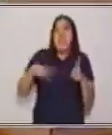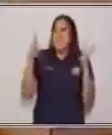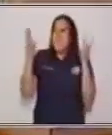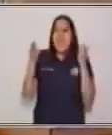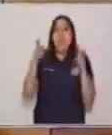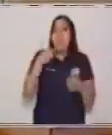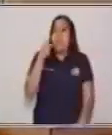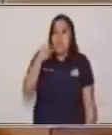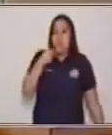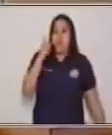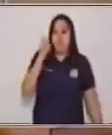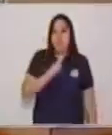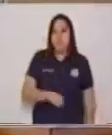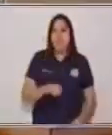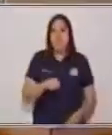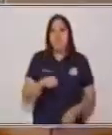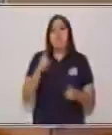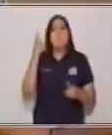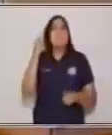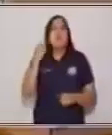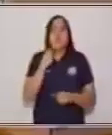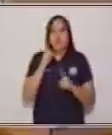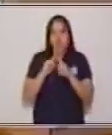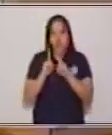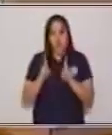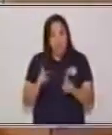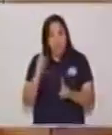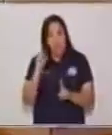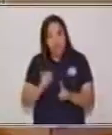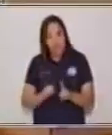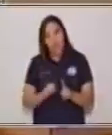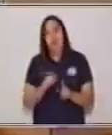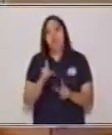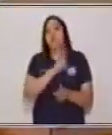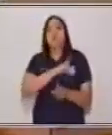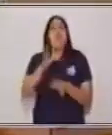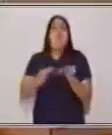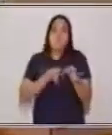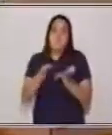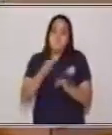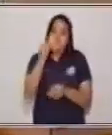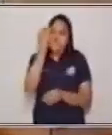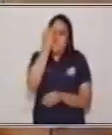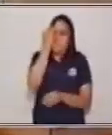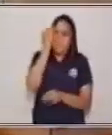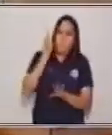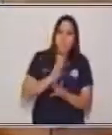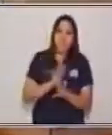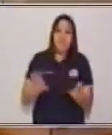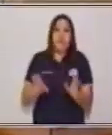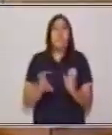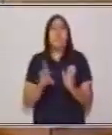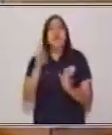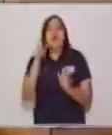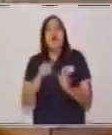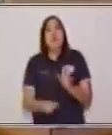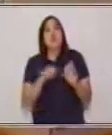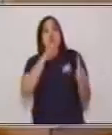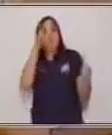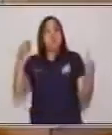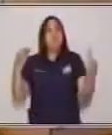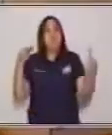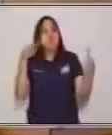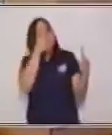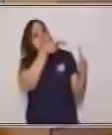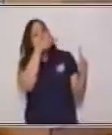en cuenta entonces los actantes y los modificadores dentro de la oración simple, ahora quiero que nos enfoquemos en las